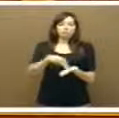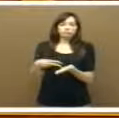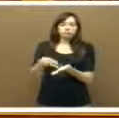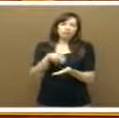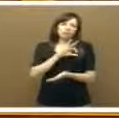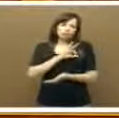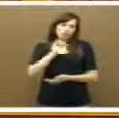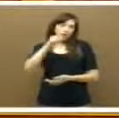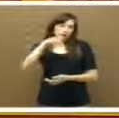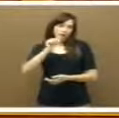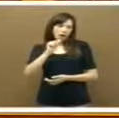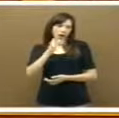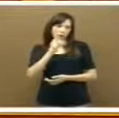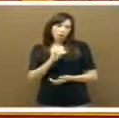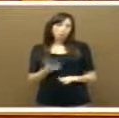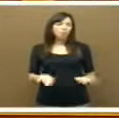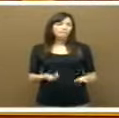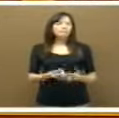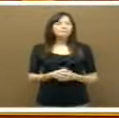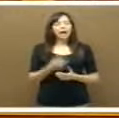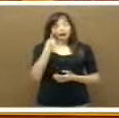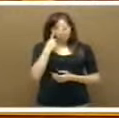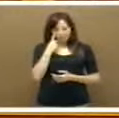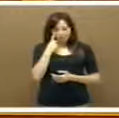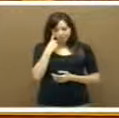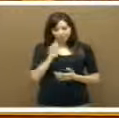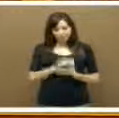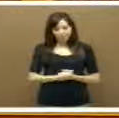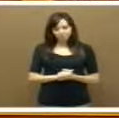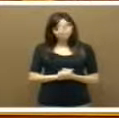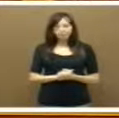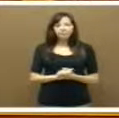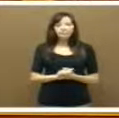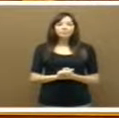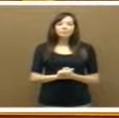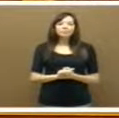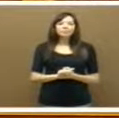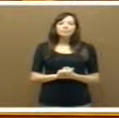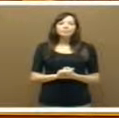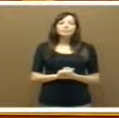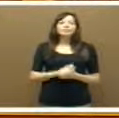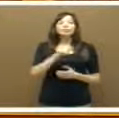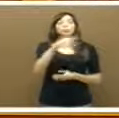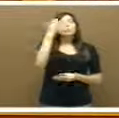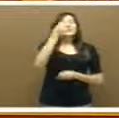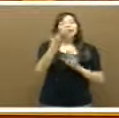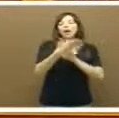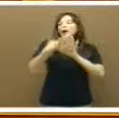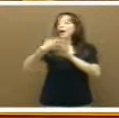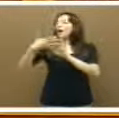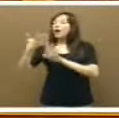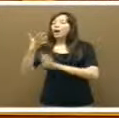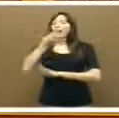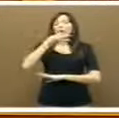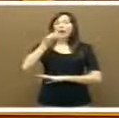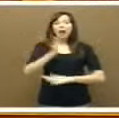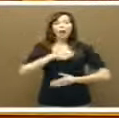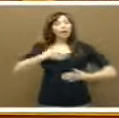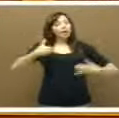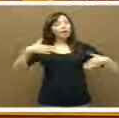amado. Vamos a ver. Y, como usted cree que esto es gratis, pues ha hecho aquí